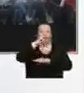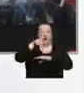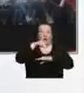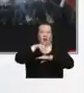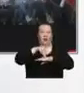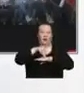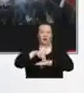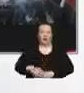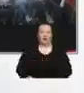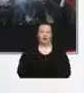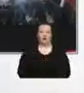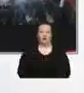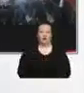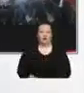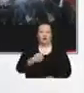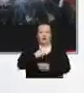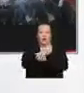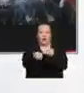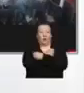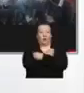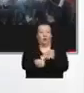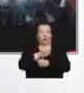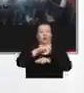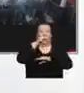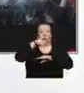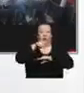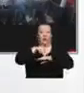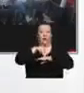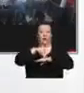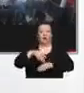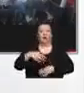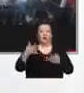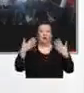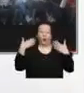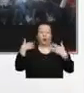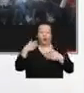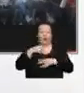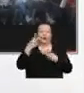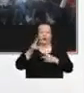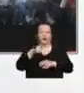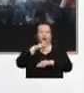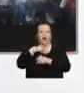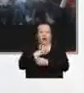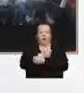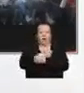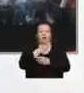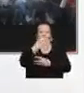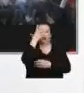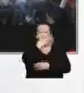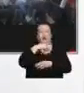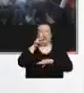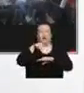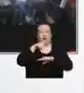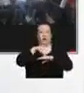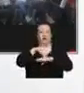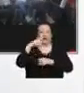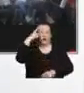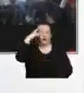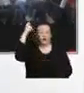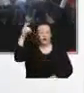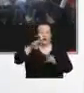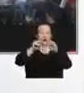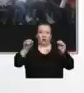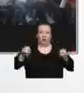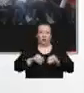cannabis de mis amores banavih s guayaquil de mis amores pero manabí tierra hermosa en mis sueños me despertó bien a